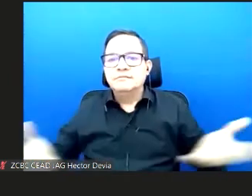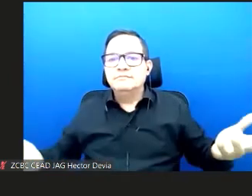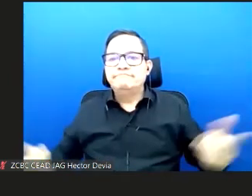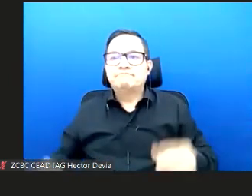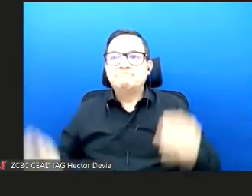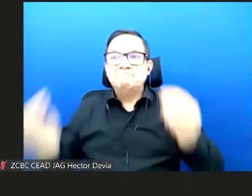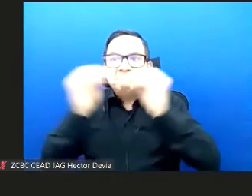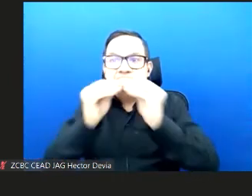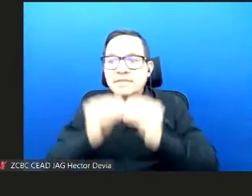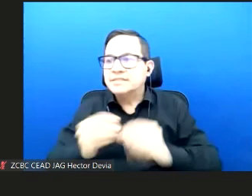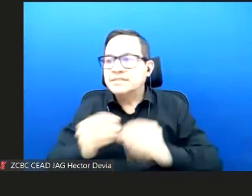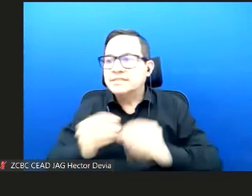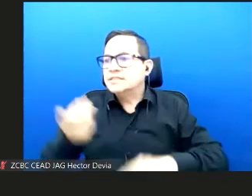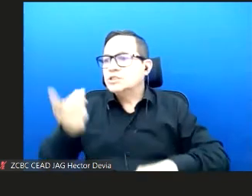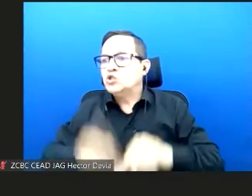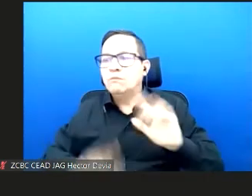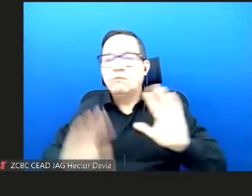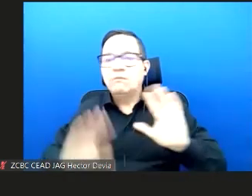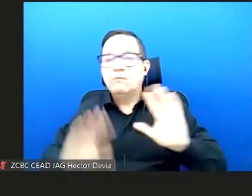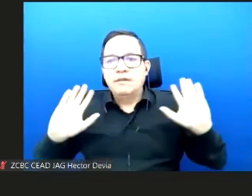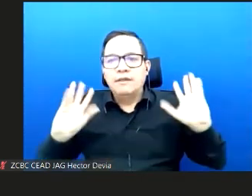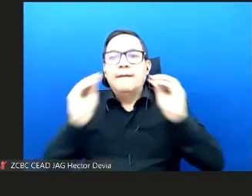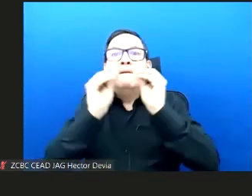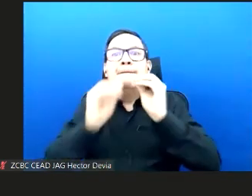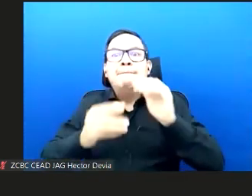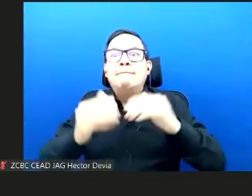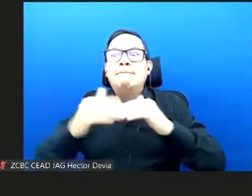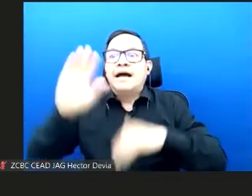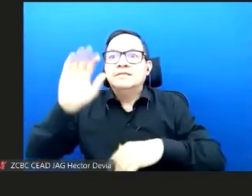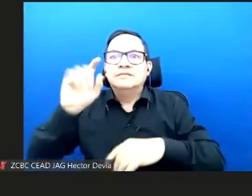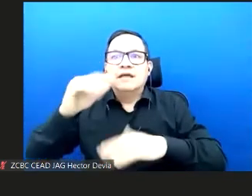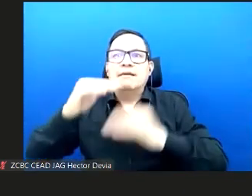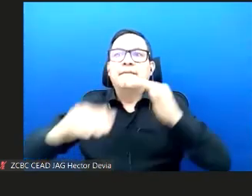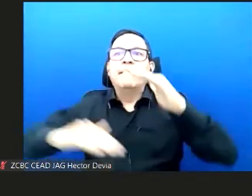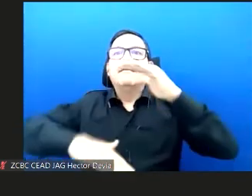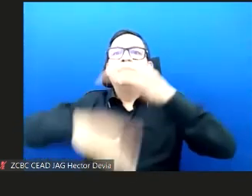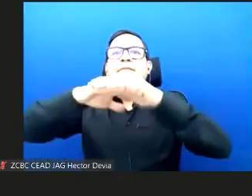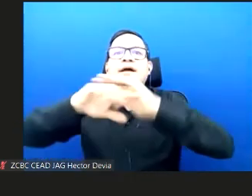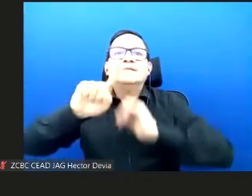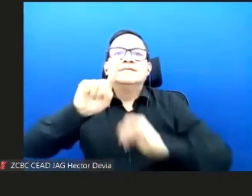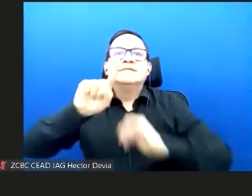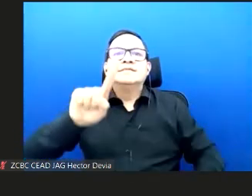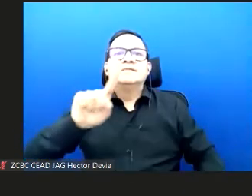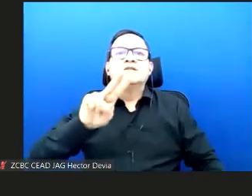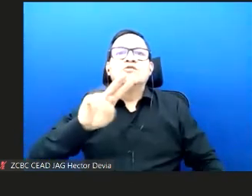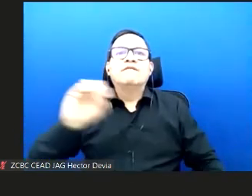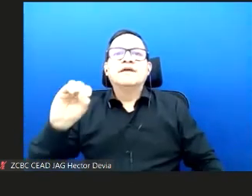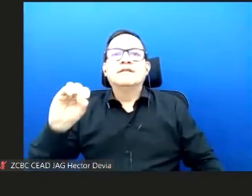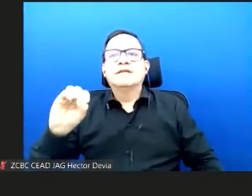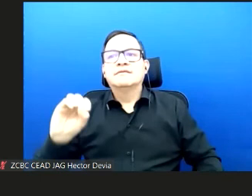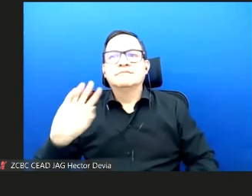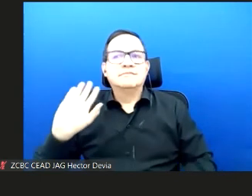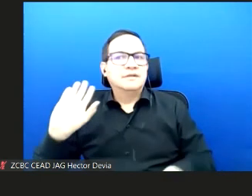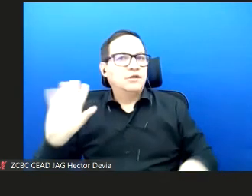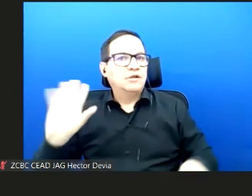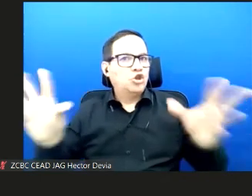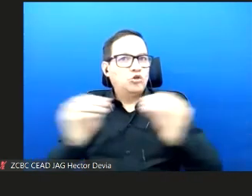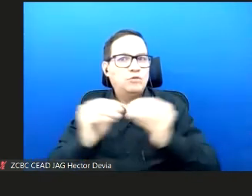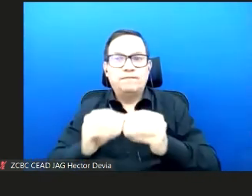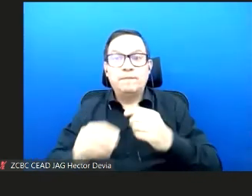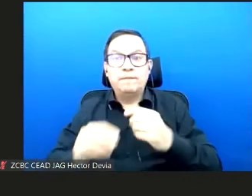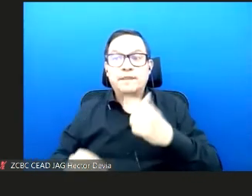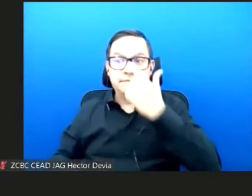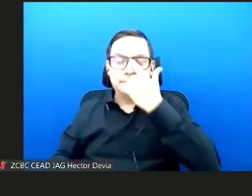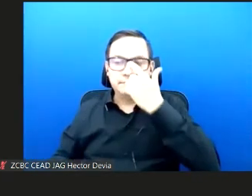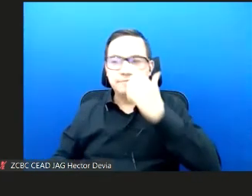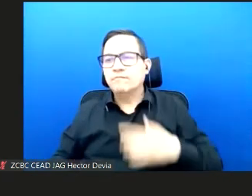más, nunca me puede dar más. Es probable que me dé lo mismo, pero nunca me puede dar más de la muestra total.